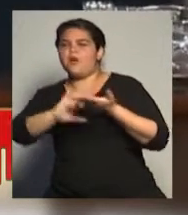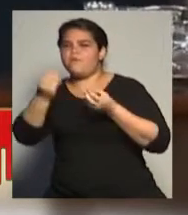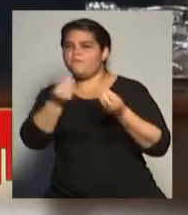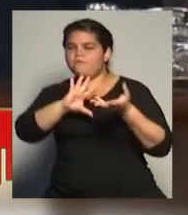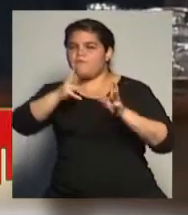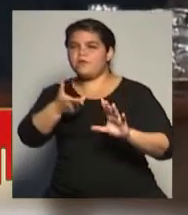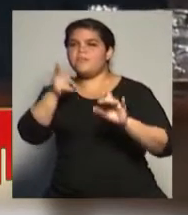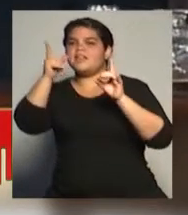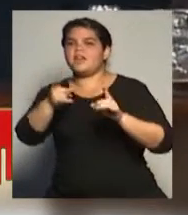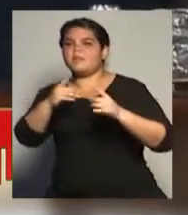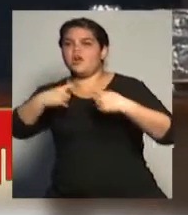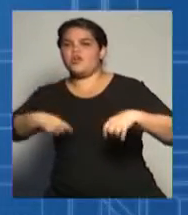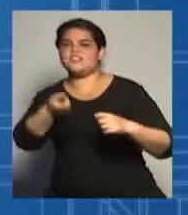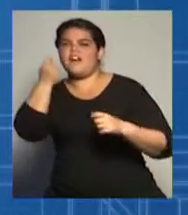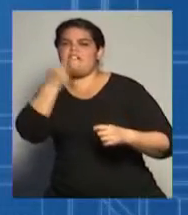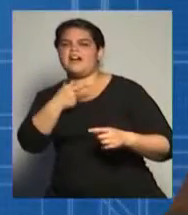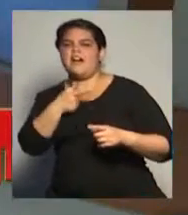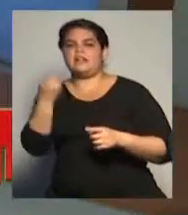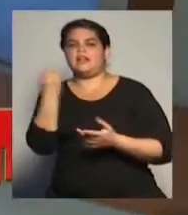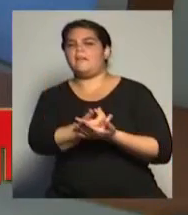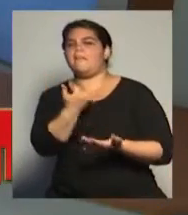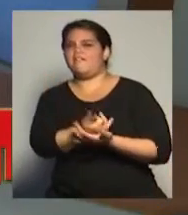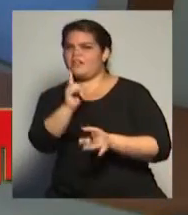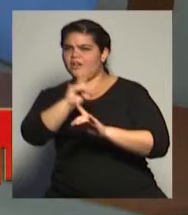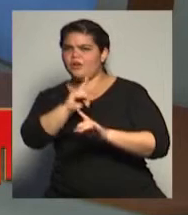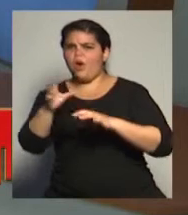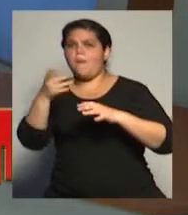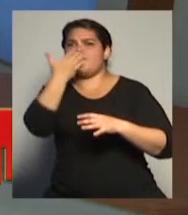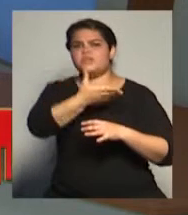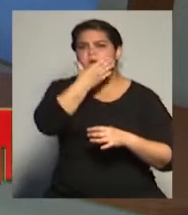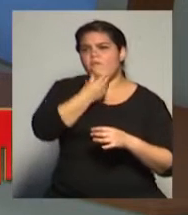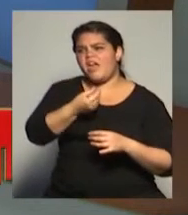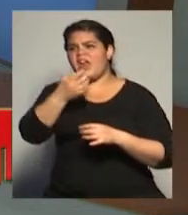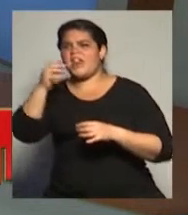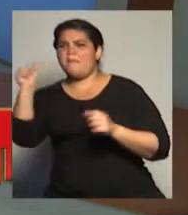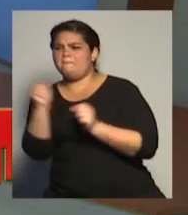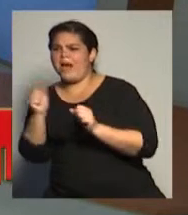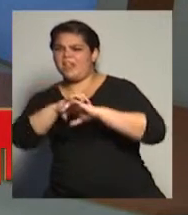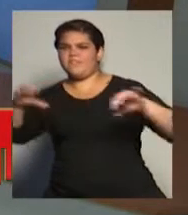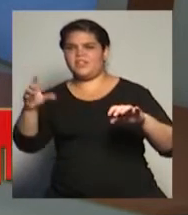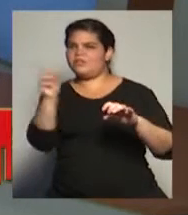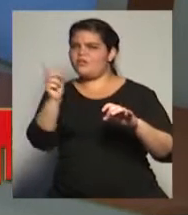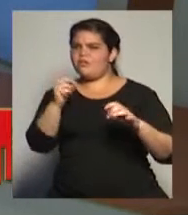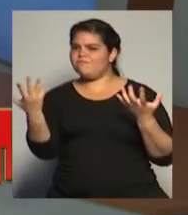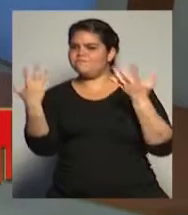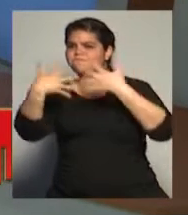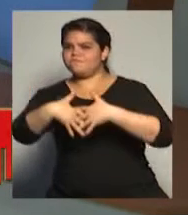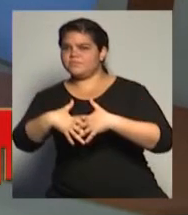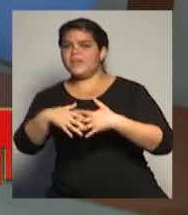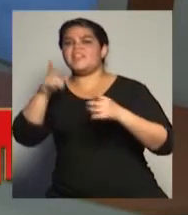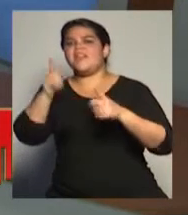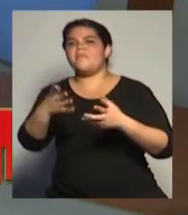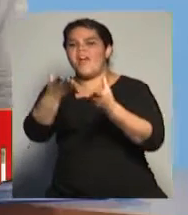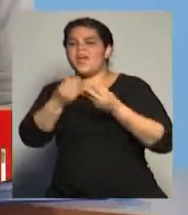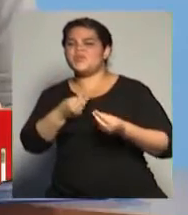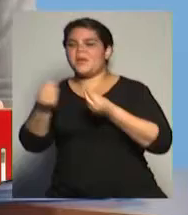los reduccionismos simplistas en tratar de dividir el mundo entre buenos y malos. Después también esto le servía a él